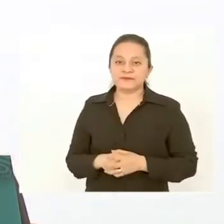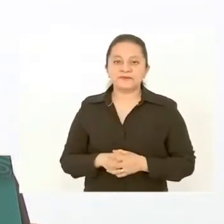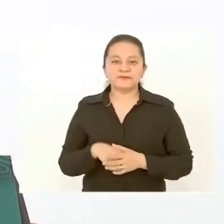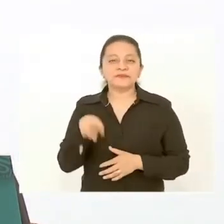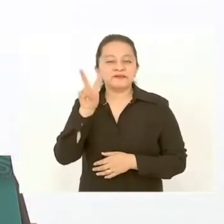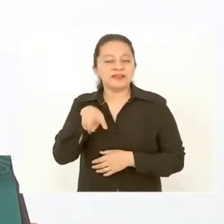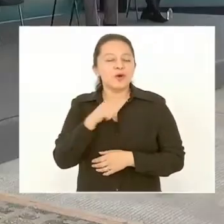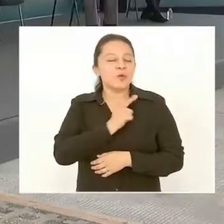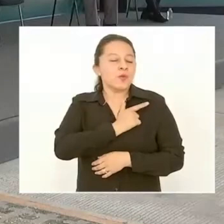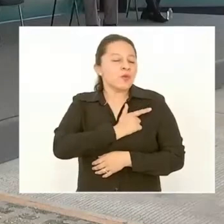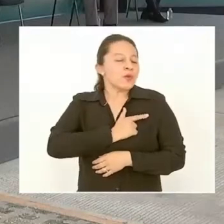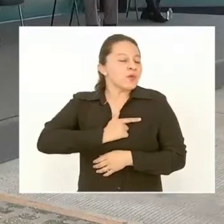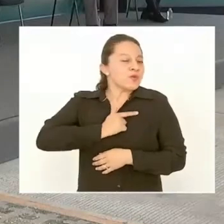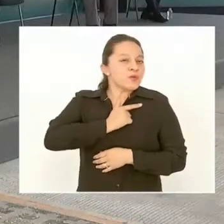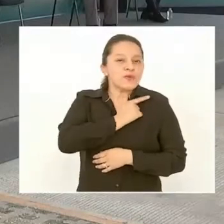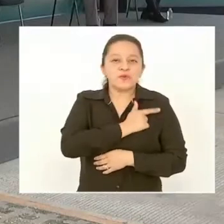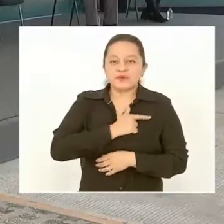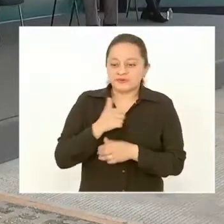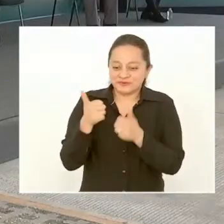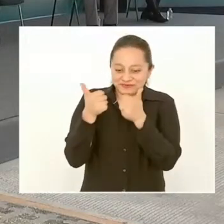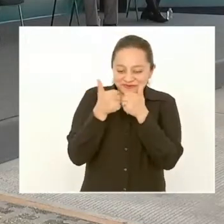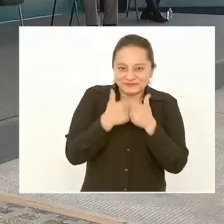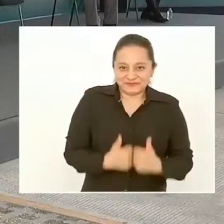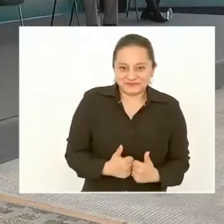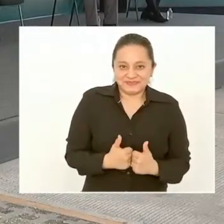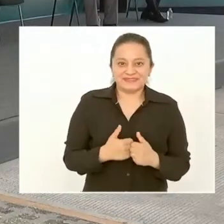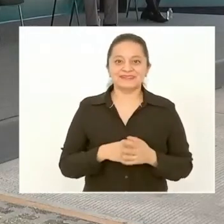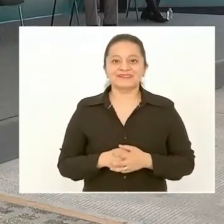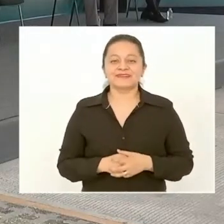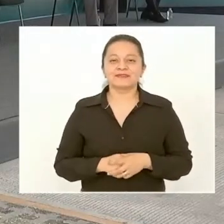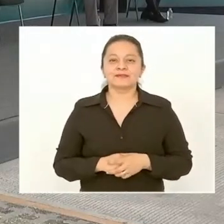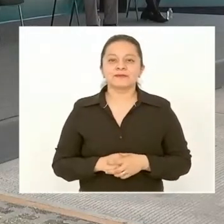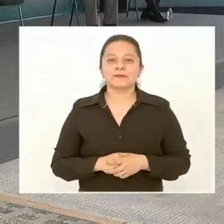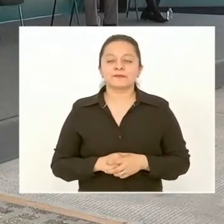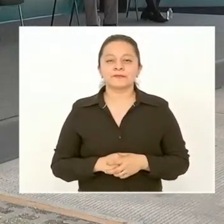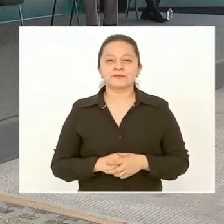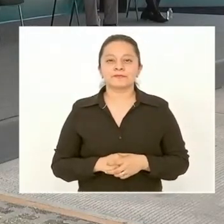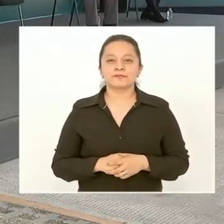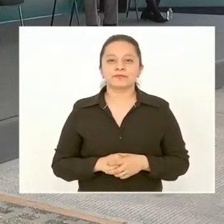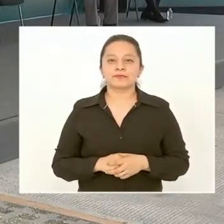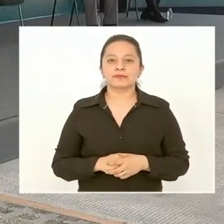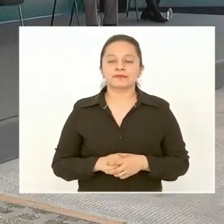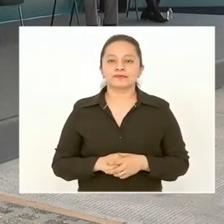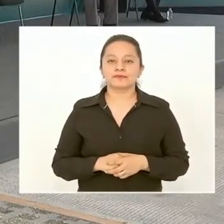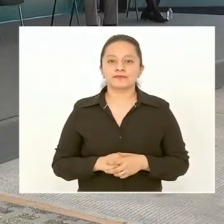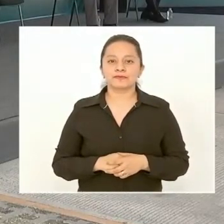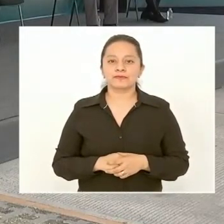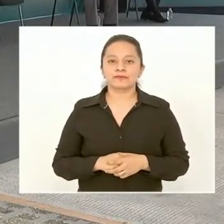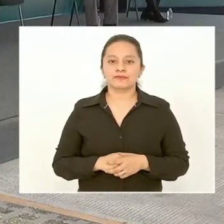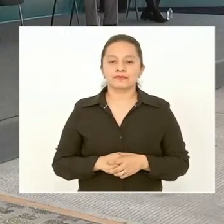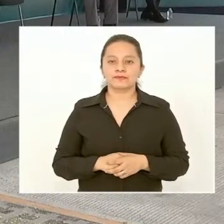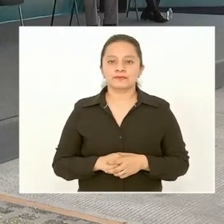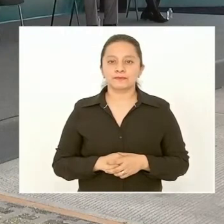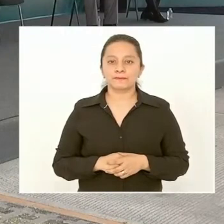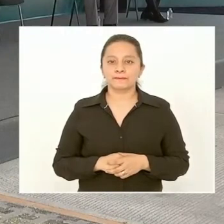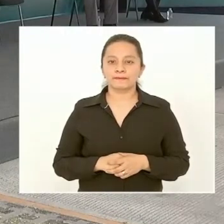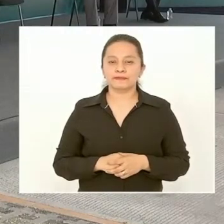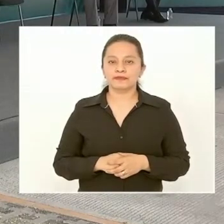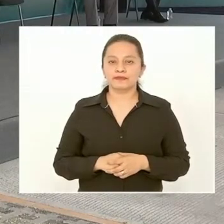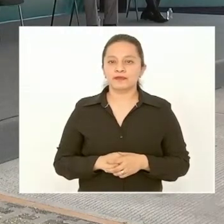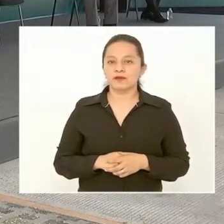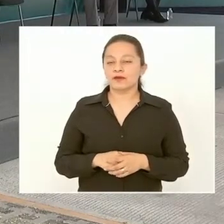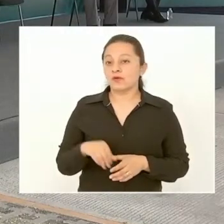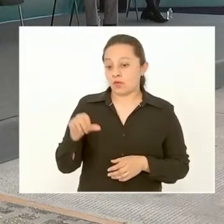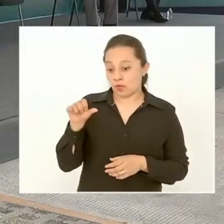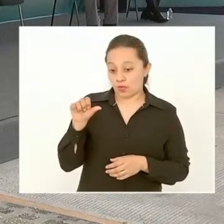aquí ya 'hemos con este terminado